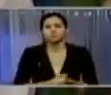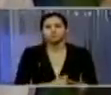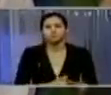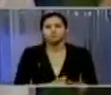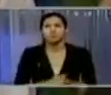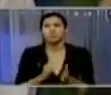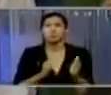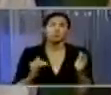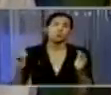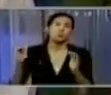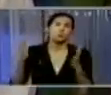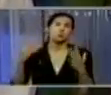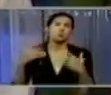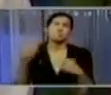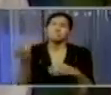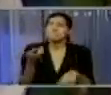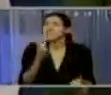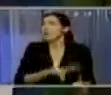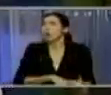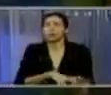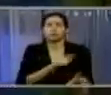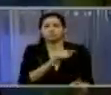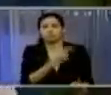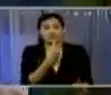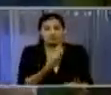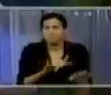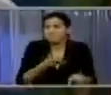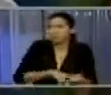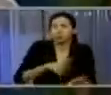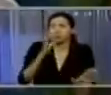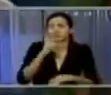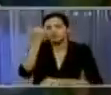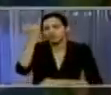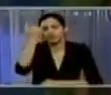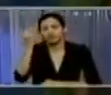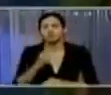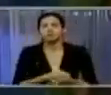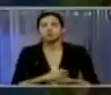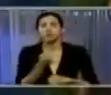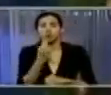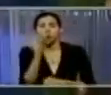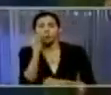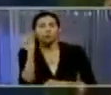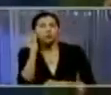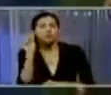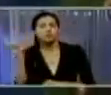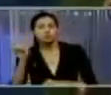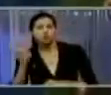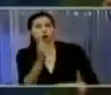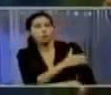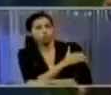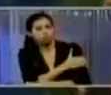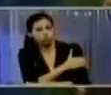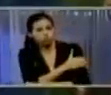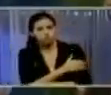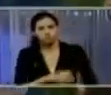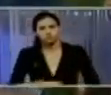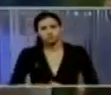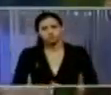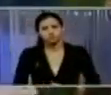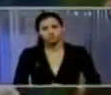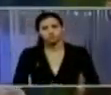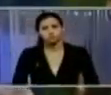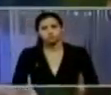superior o más loco de lo que ellos han dicho. Yo se lo digo a aquellos venezolanos y venezolanas opositores que son